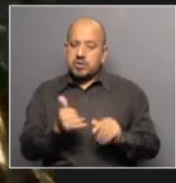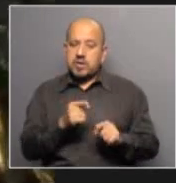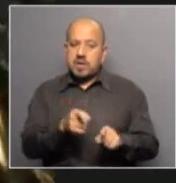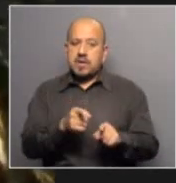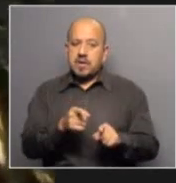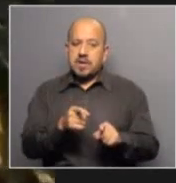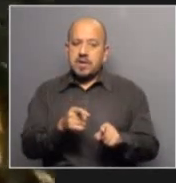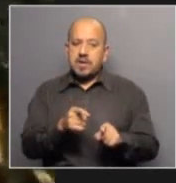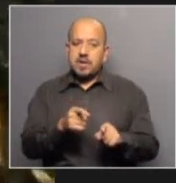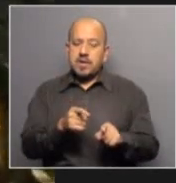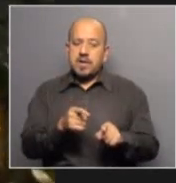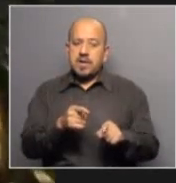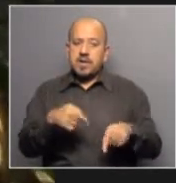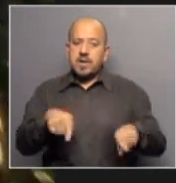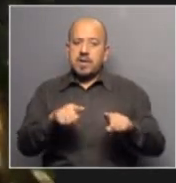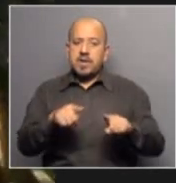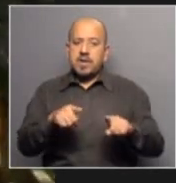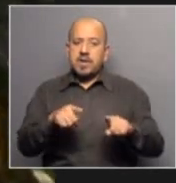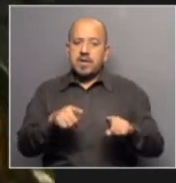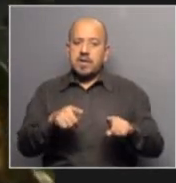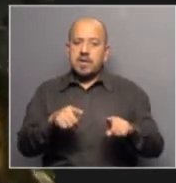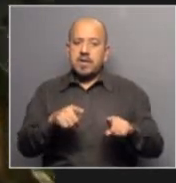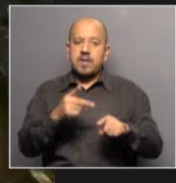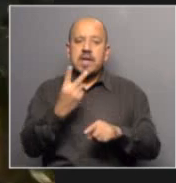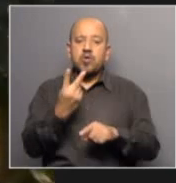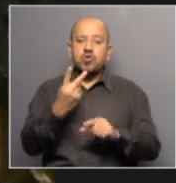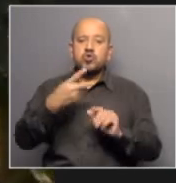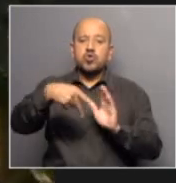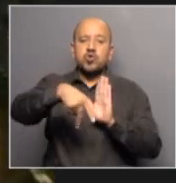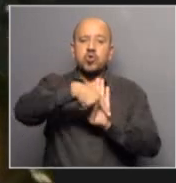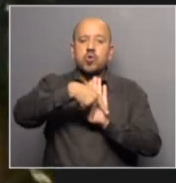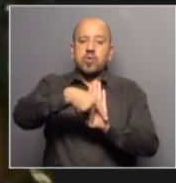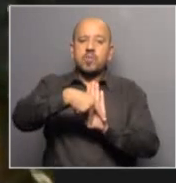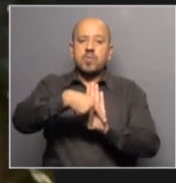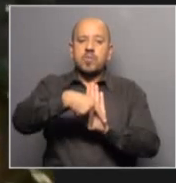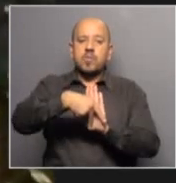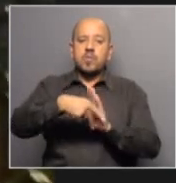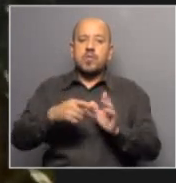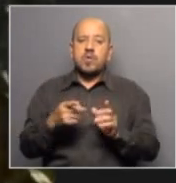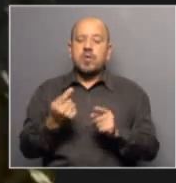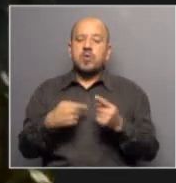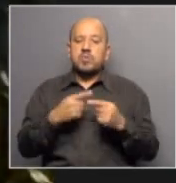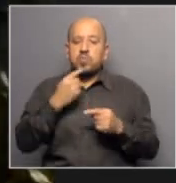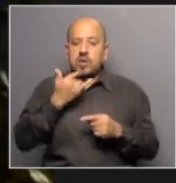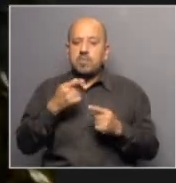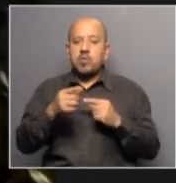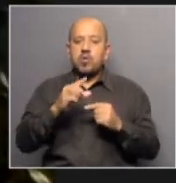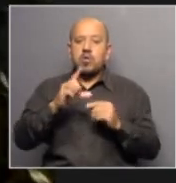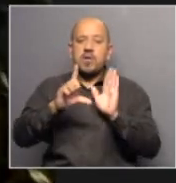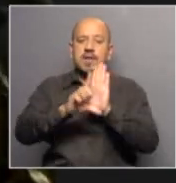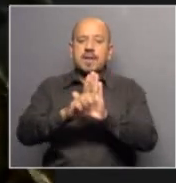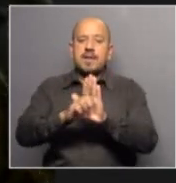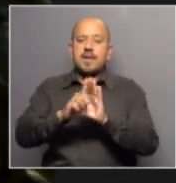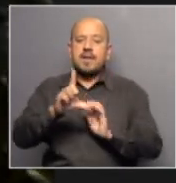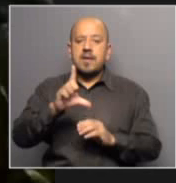perforada por estas dos normas, digámosle. En el sentido de que, por ejemplo, la Ley de Urgente